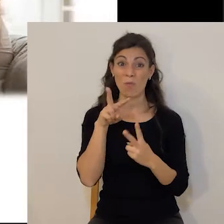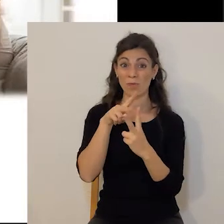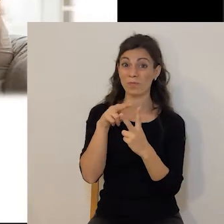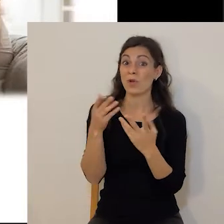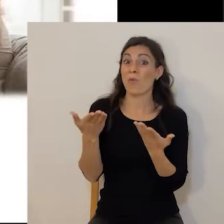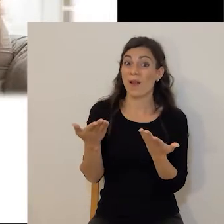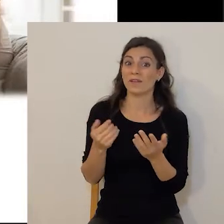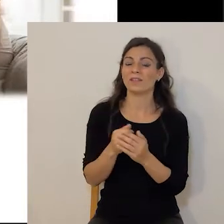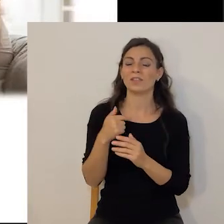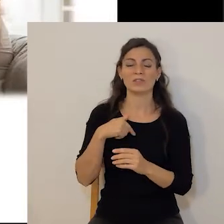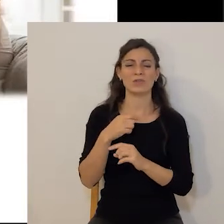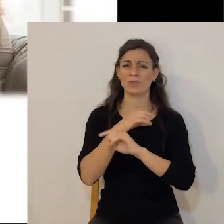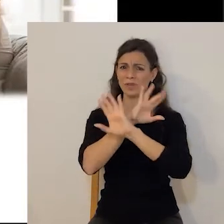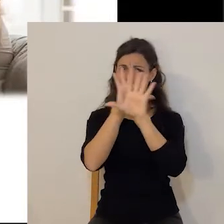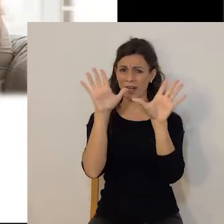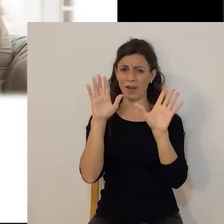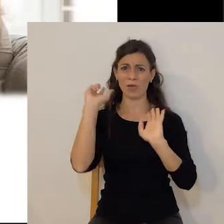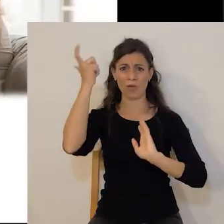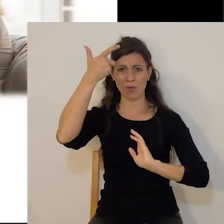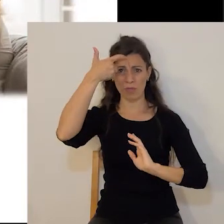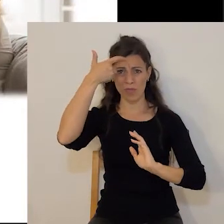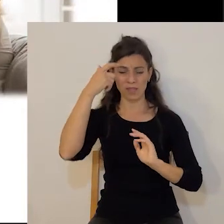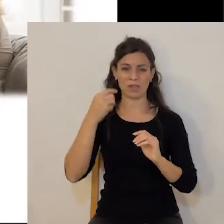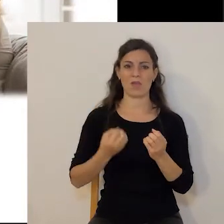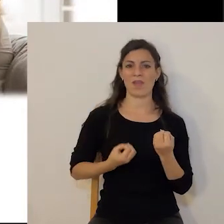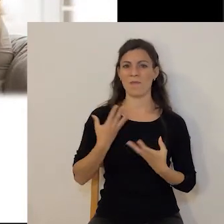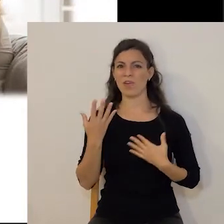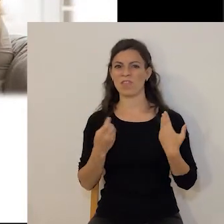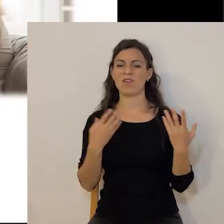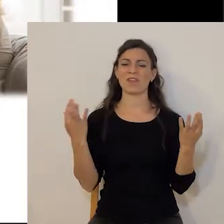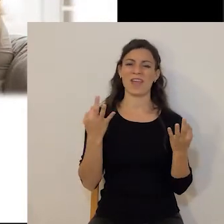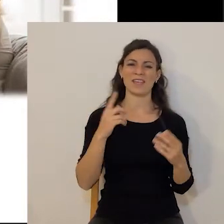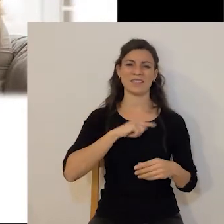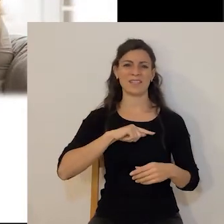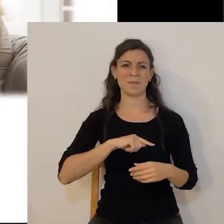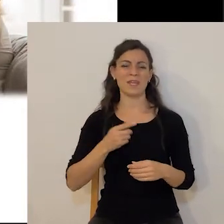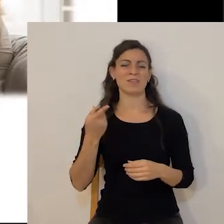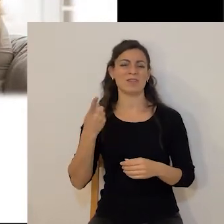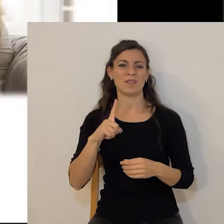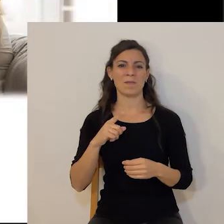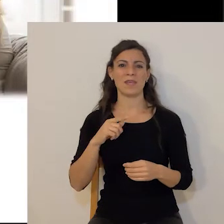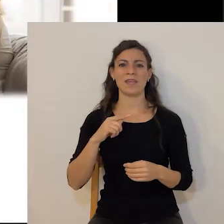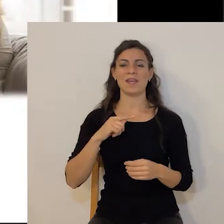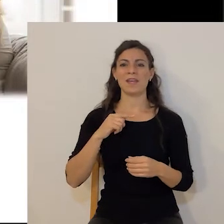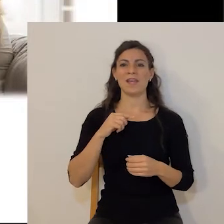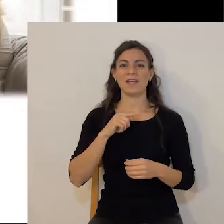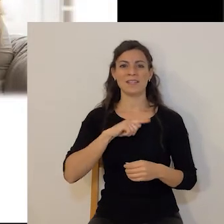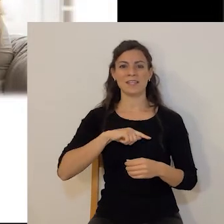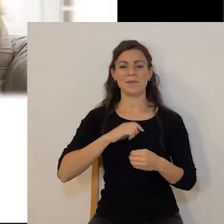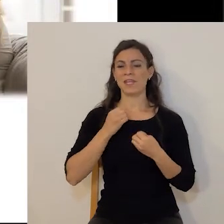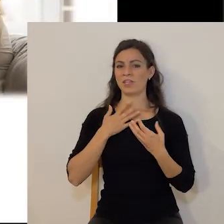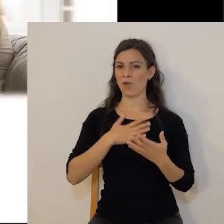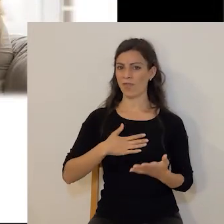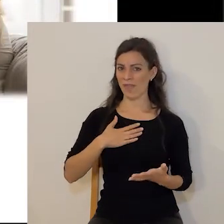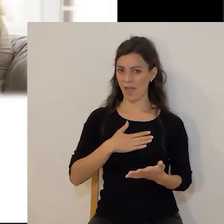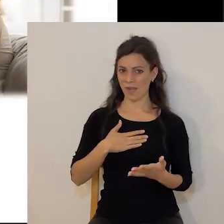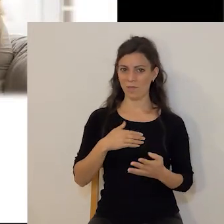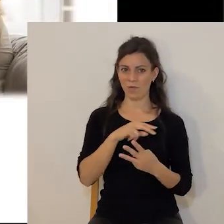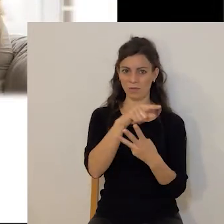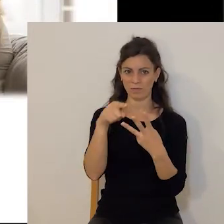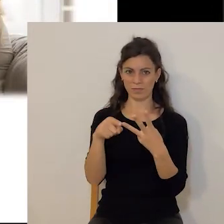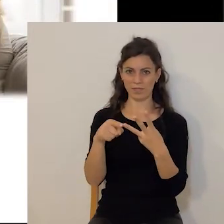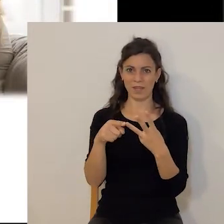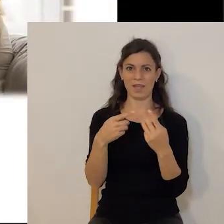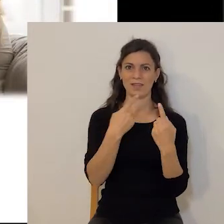quiero dejar claro este concepto, qué es emoción, qué es sentimiento, qué es estado de ánimo, porque ahora mismo hay un gran problema con el estado